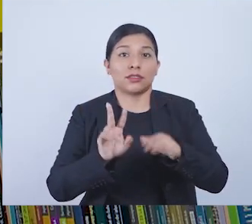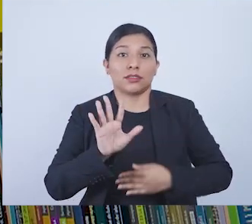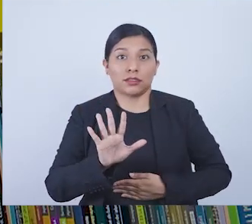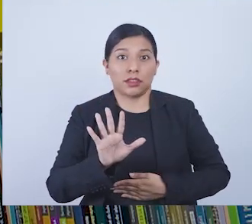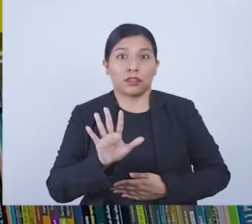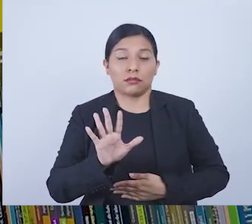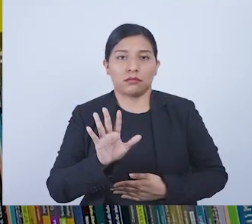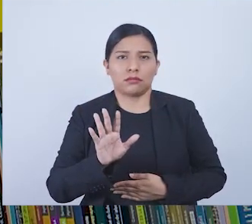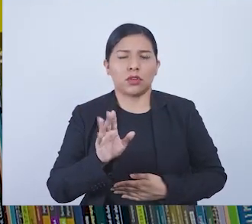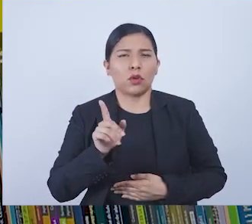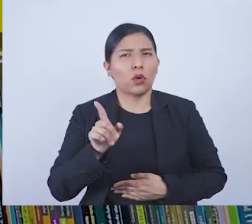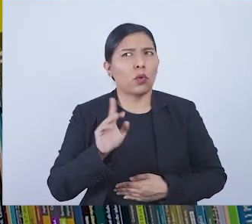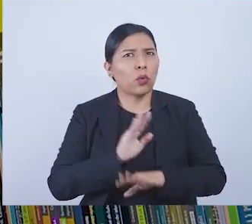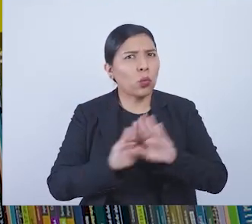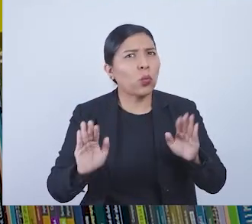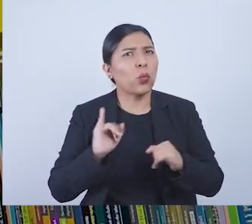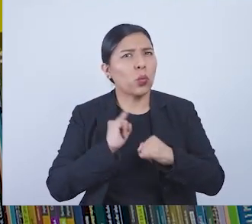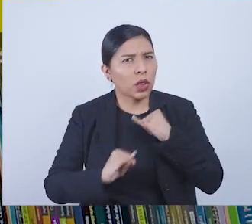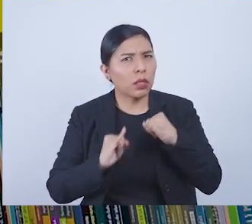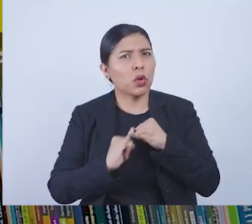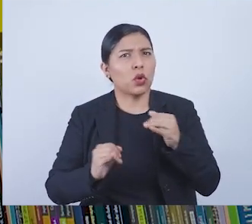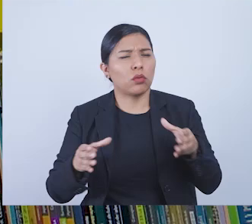1975 salió el último grupo de